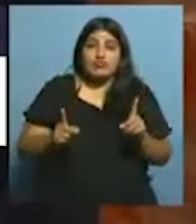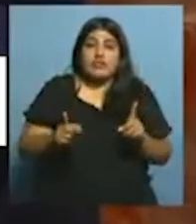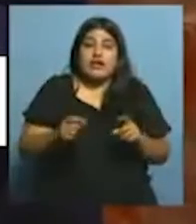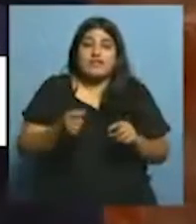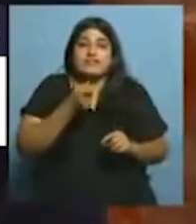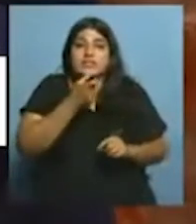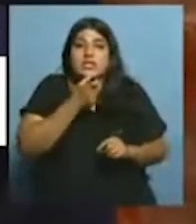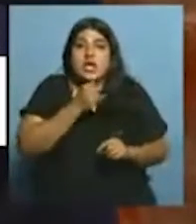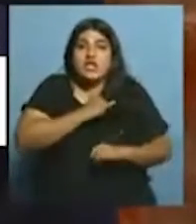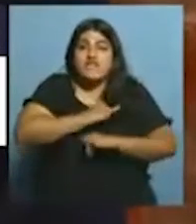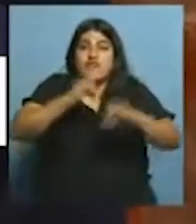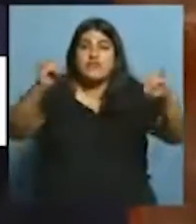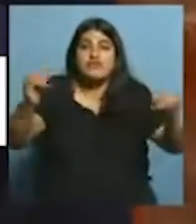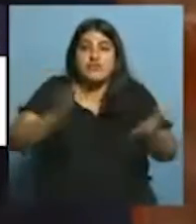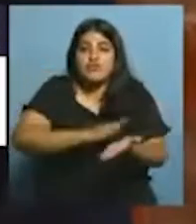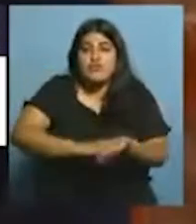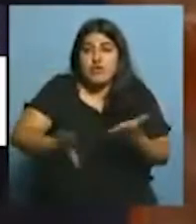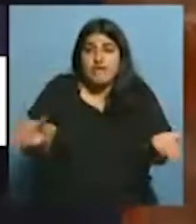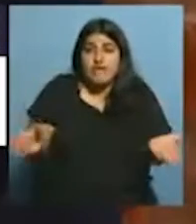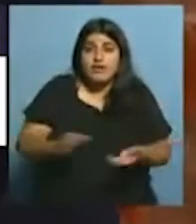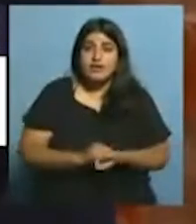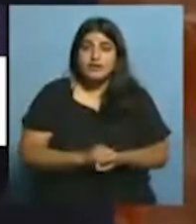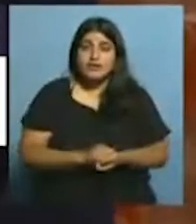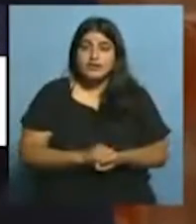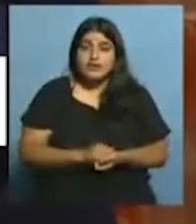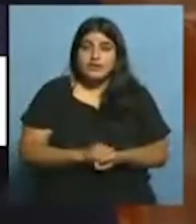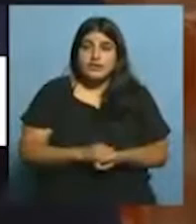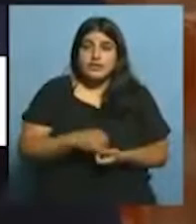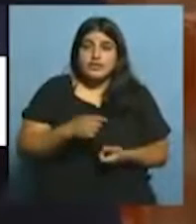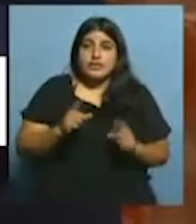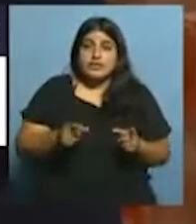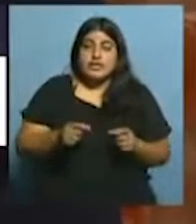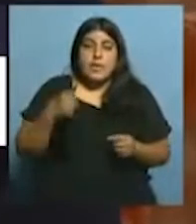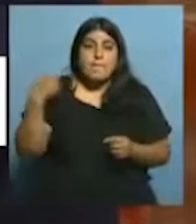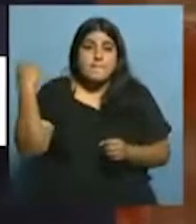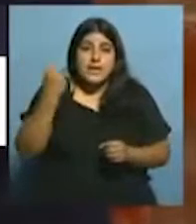las personas que transiten, que vayan y concurran? Sí, sí, las recomendaciones son,